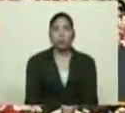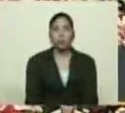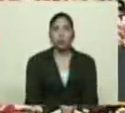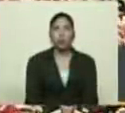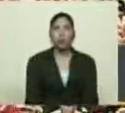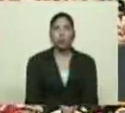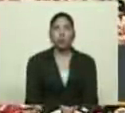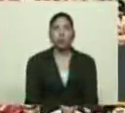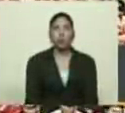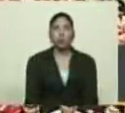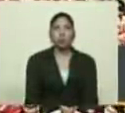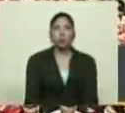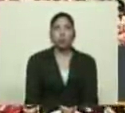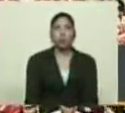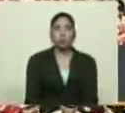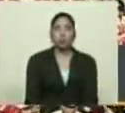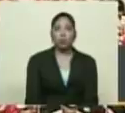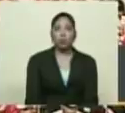Así es que